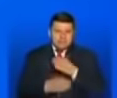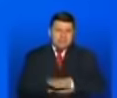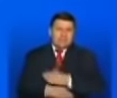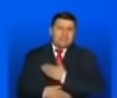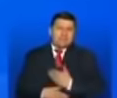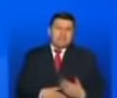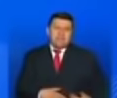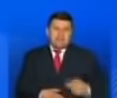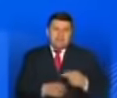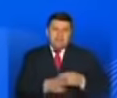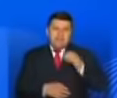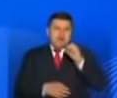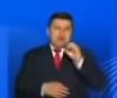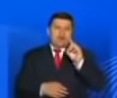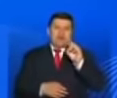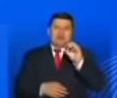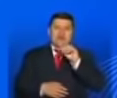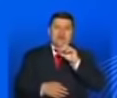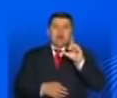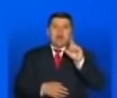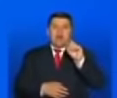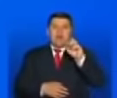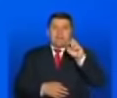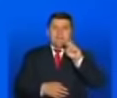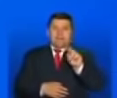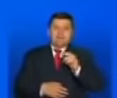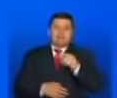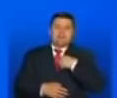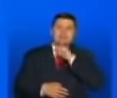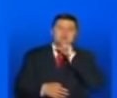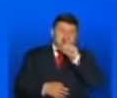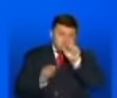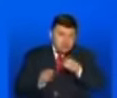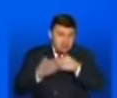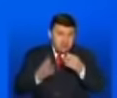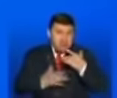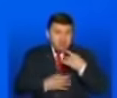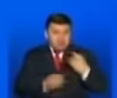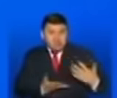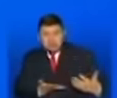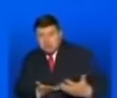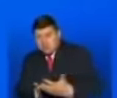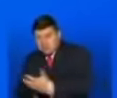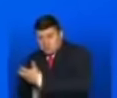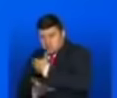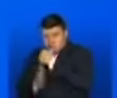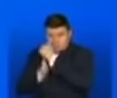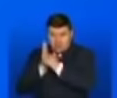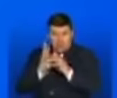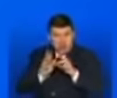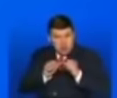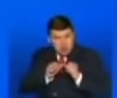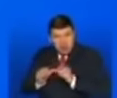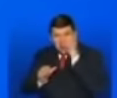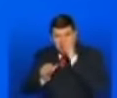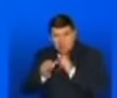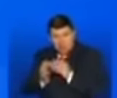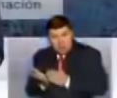Señor presidente, mi nombre es Oscar López y mi pregunta es si usted ve viable que Ingreso Solidario sea un programa permanente